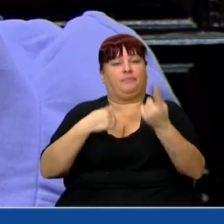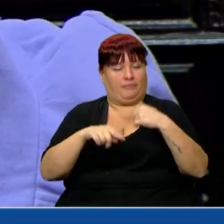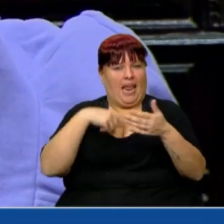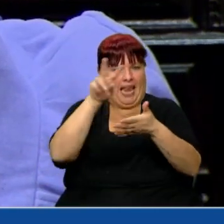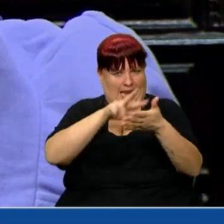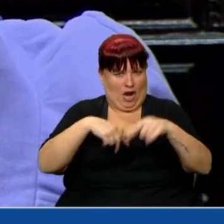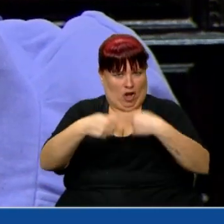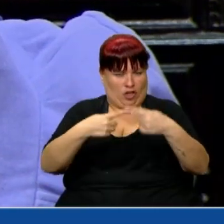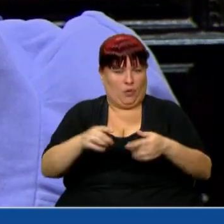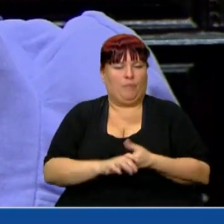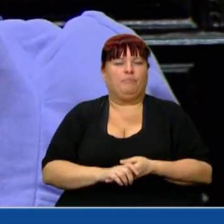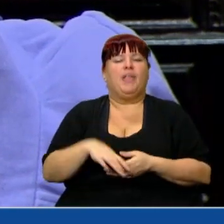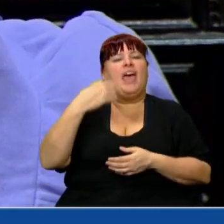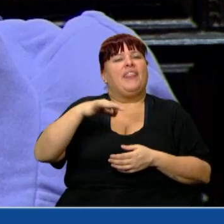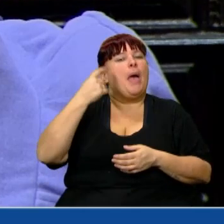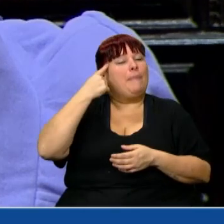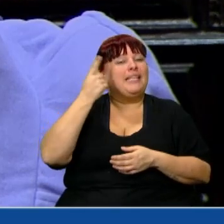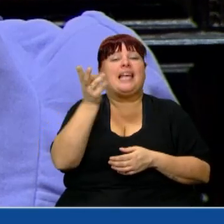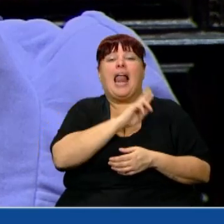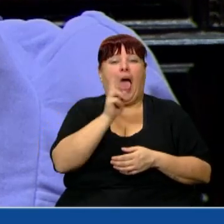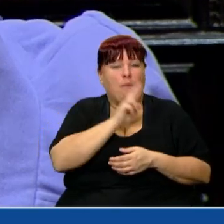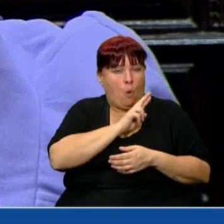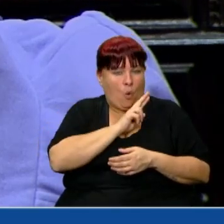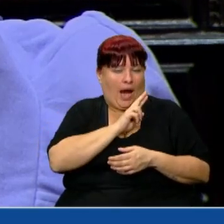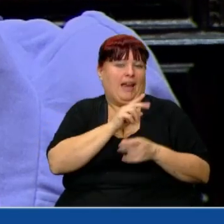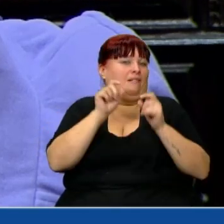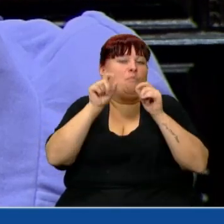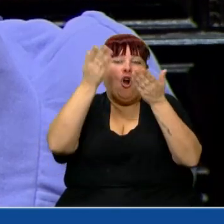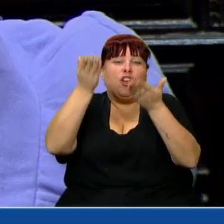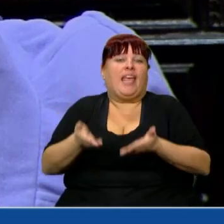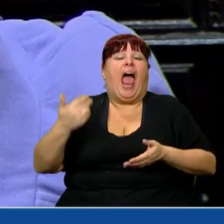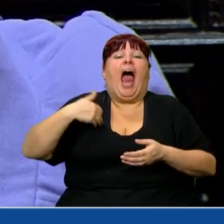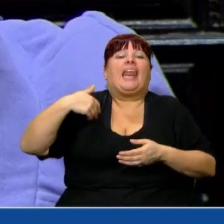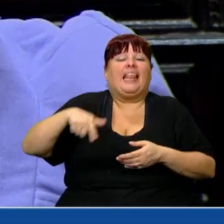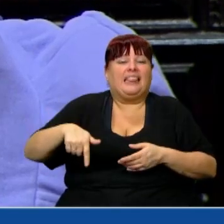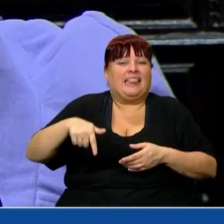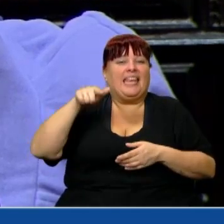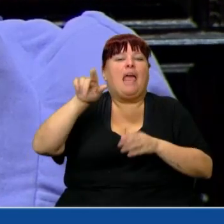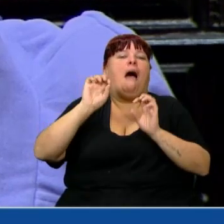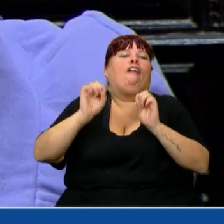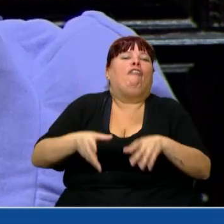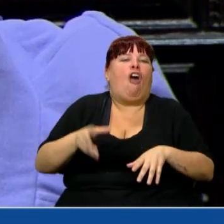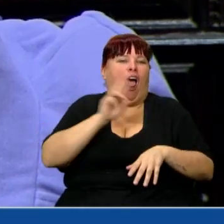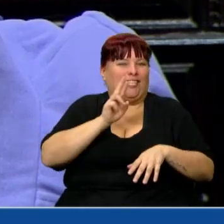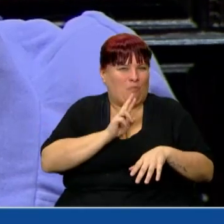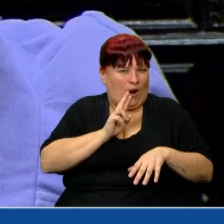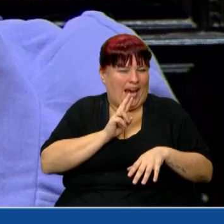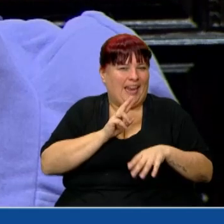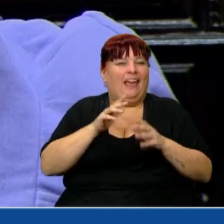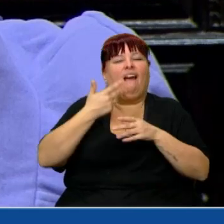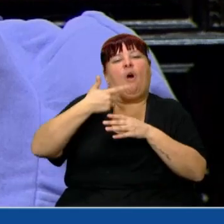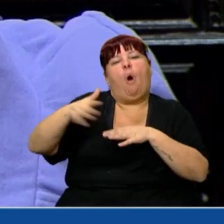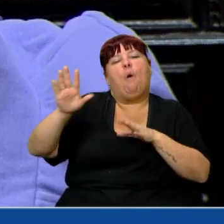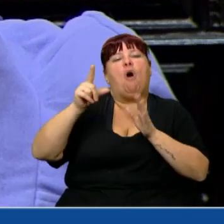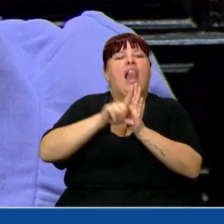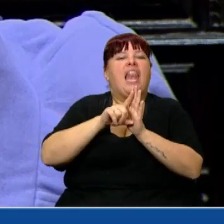Sigo leyendo, Presidenta. Debe considerar que la mujer, por el hecho de ser en nuestro país la parte débil, la parte